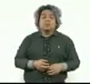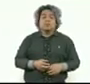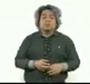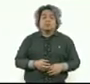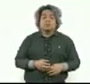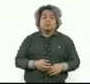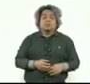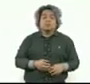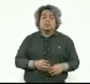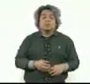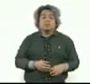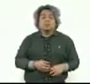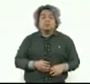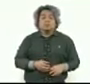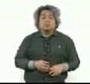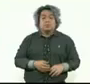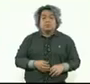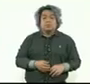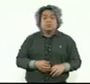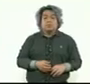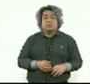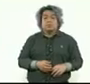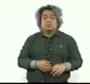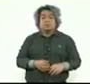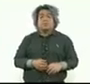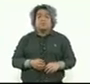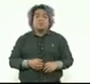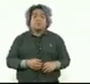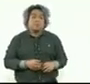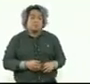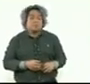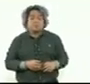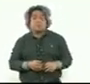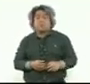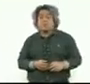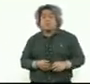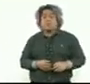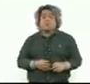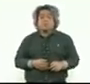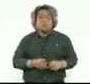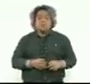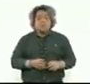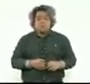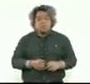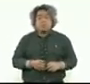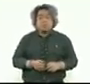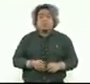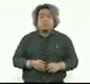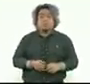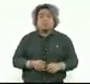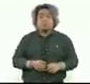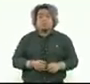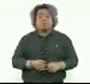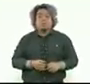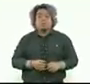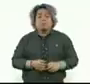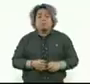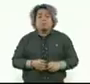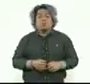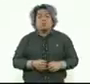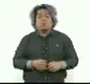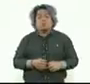Yo creo que vamos a la tercera. Sí, aquí. A la tercera. Esta es la última.